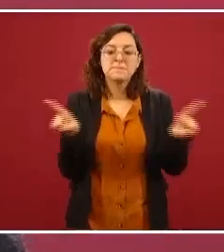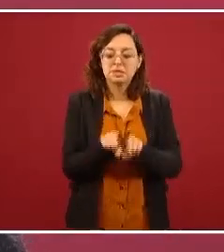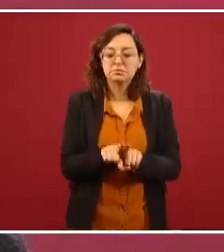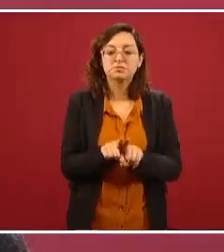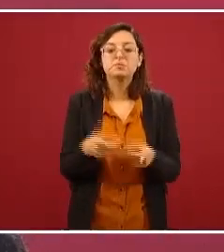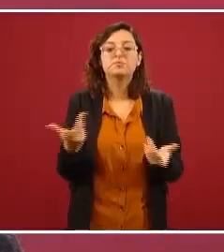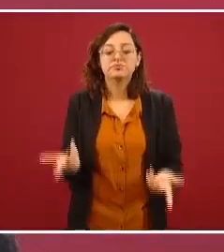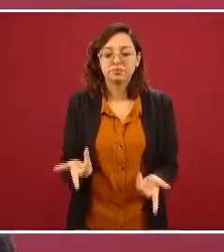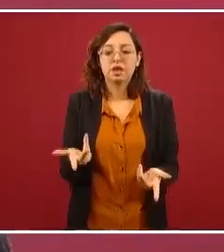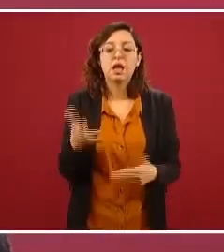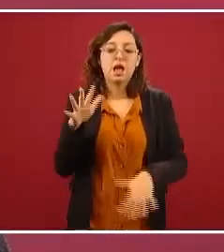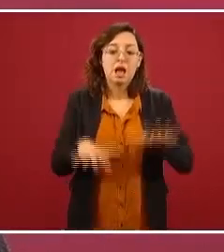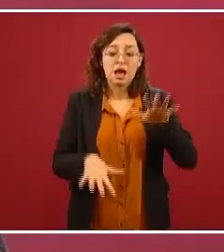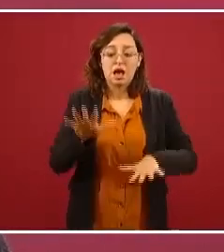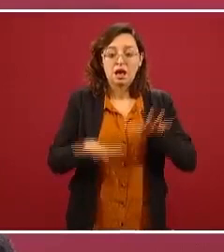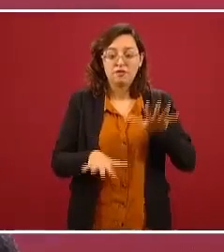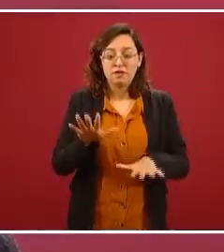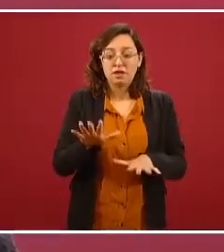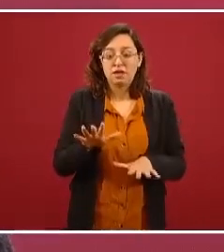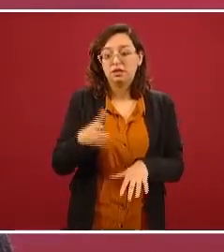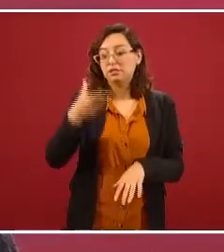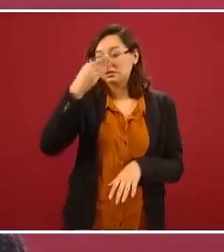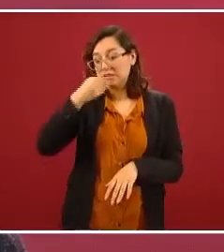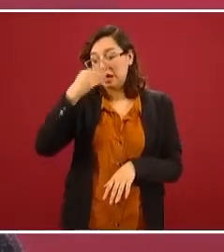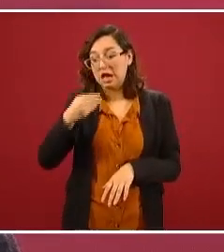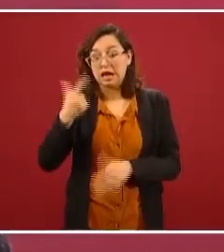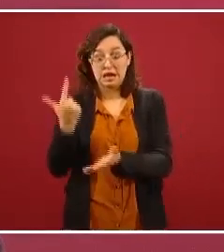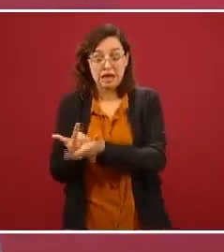la enfermedad que es parecida a la influenza grave.